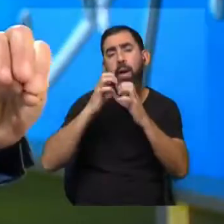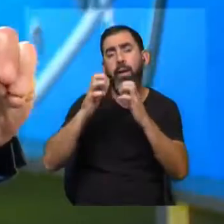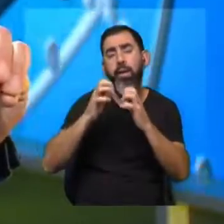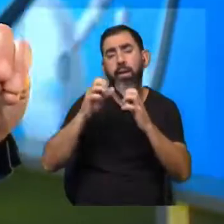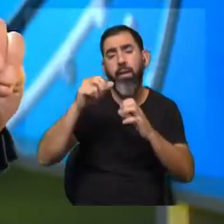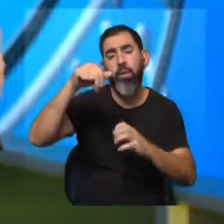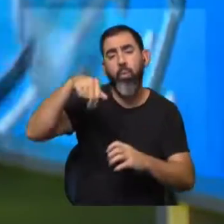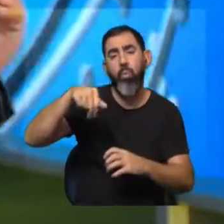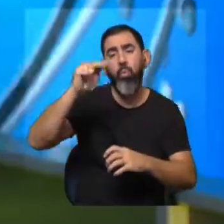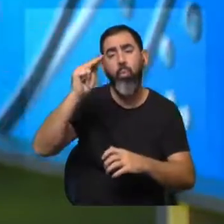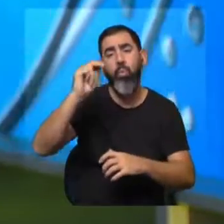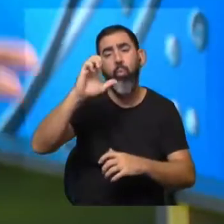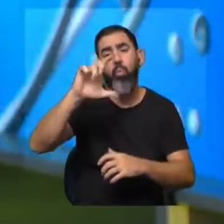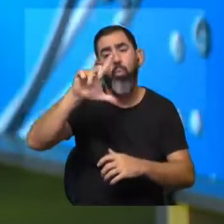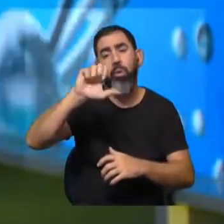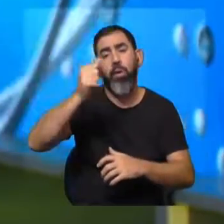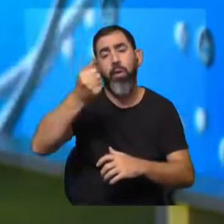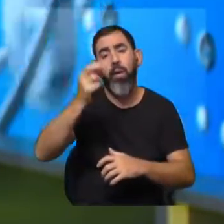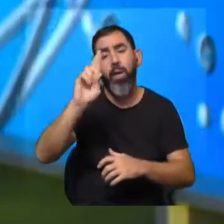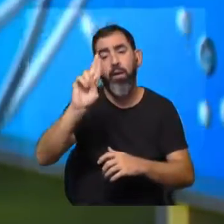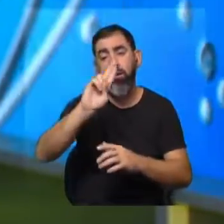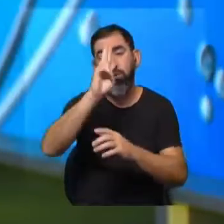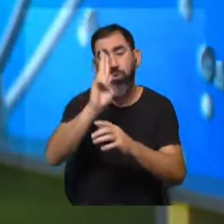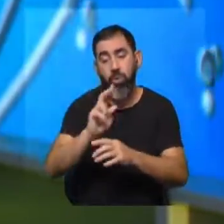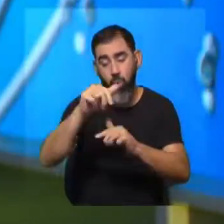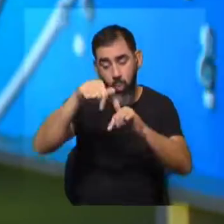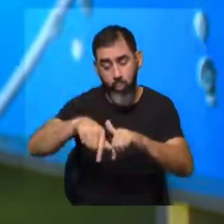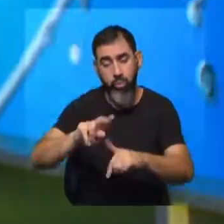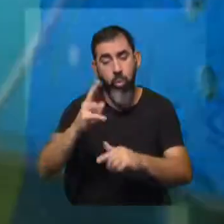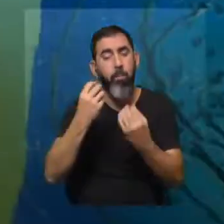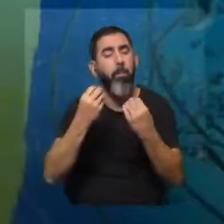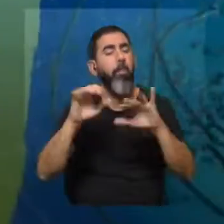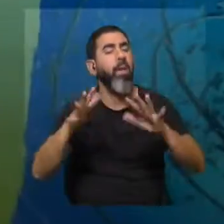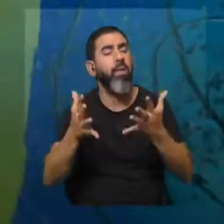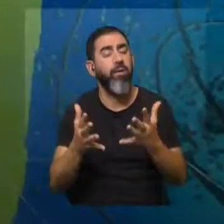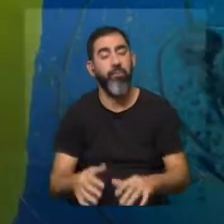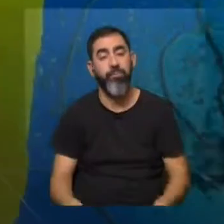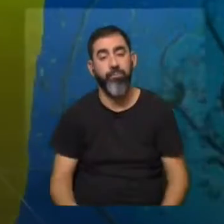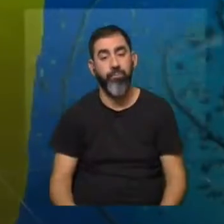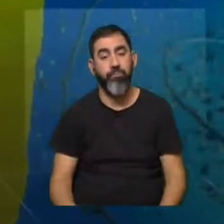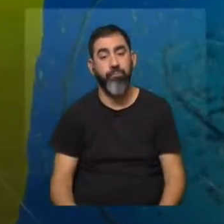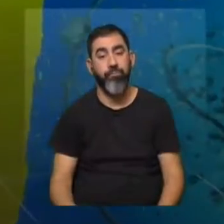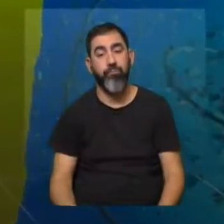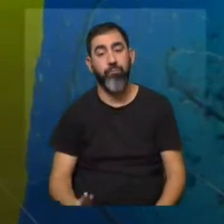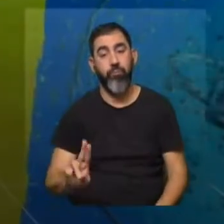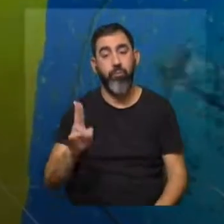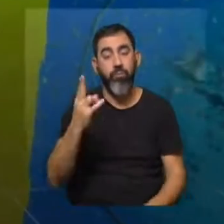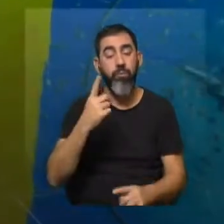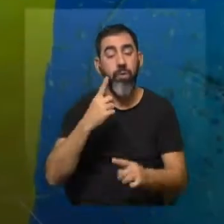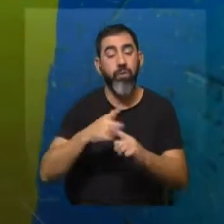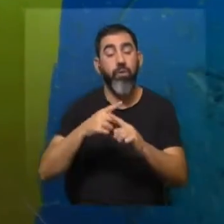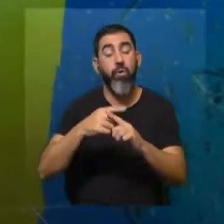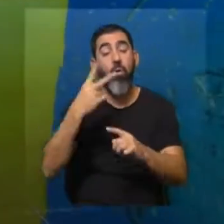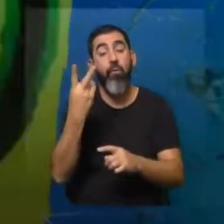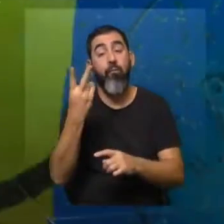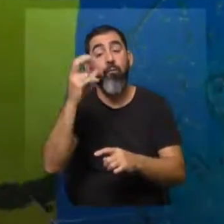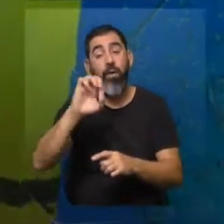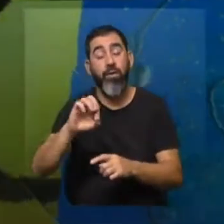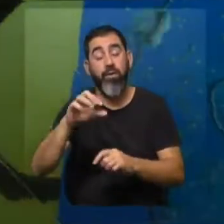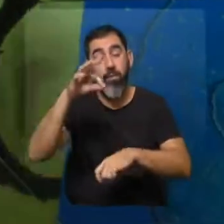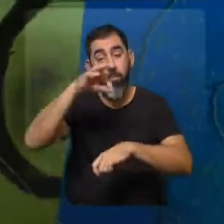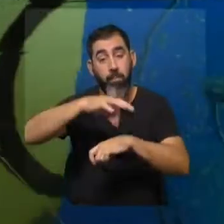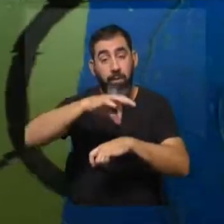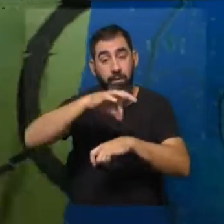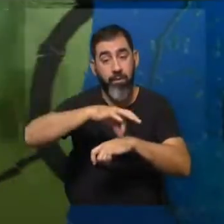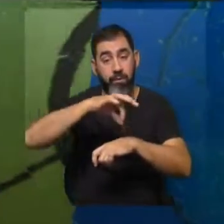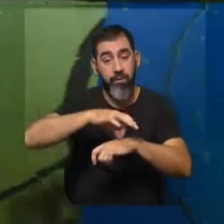nuclear se usa en nuestro país y con qué fines? En Uruguay se usa desde principios del siglo XX en medicina.